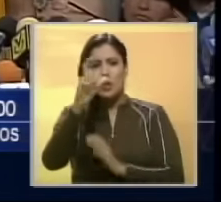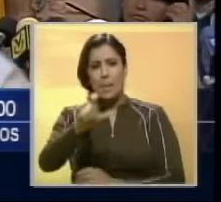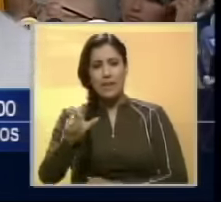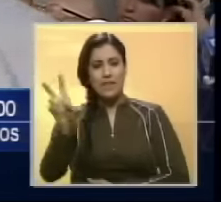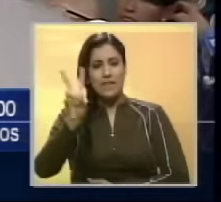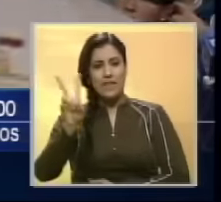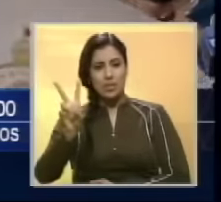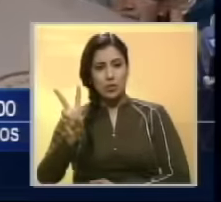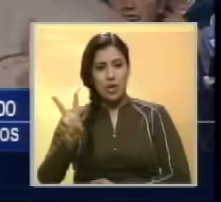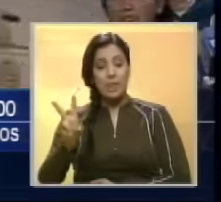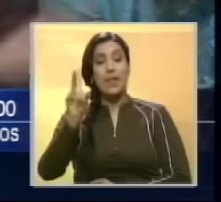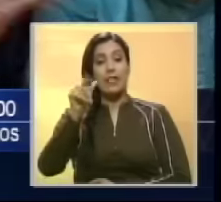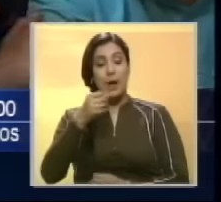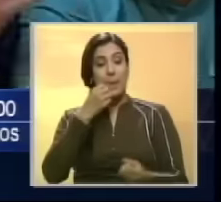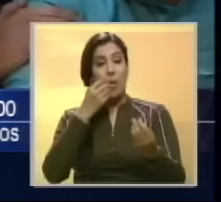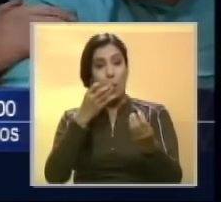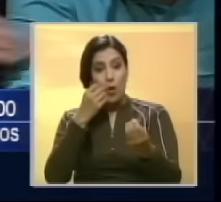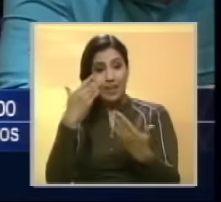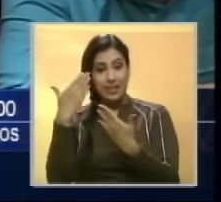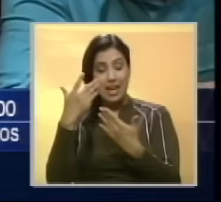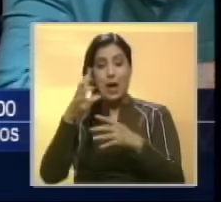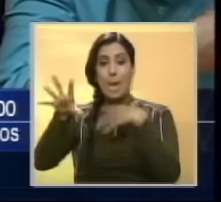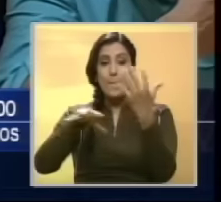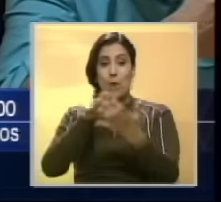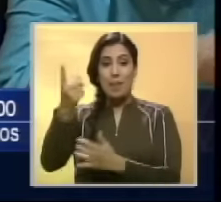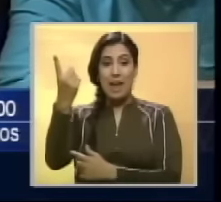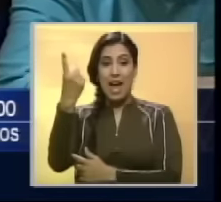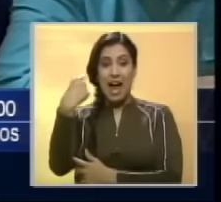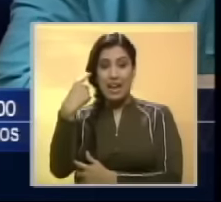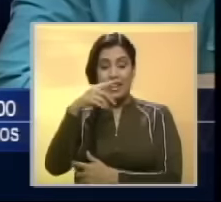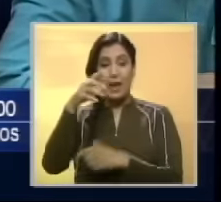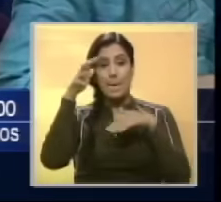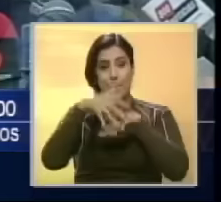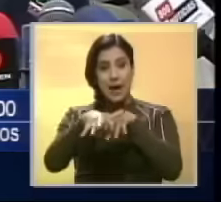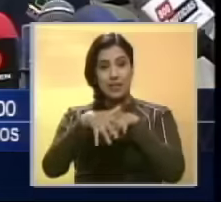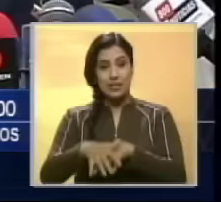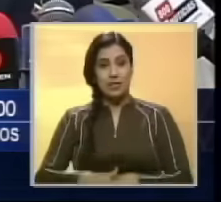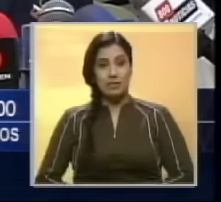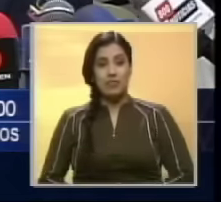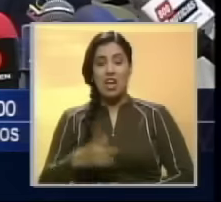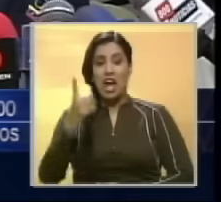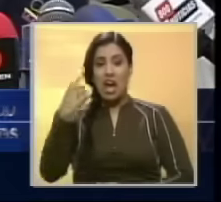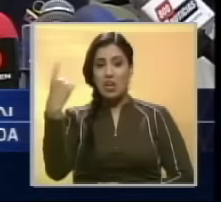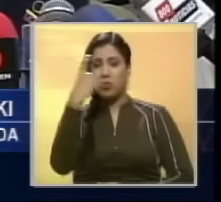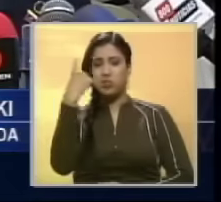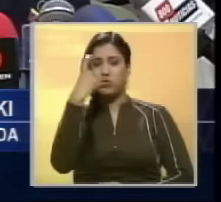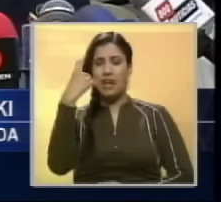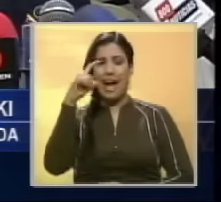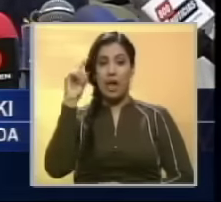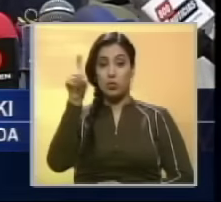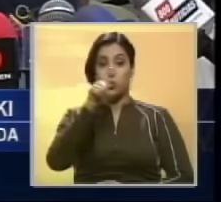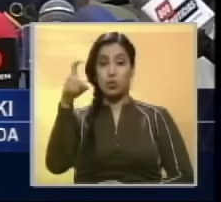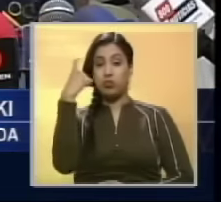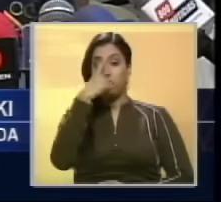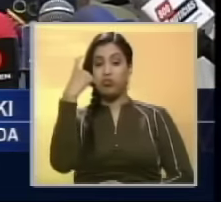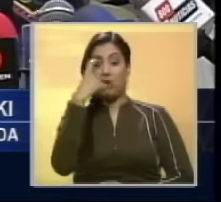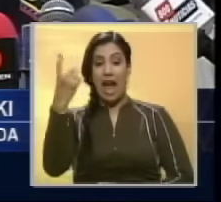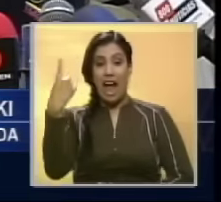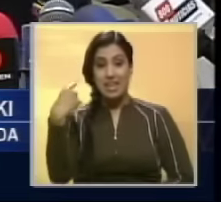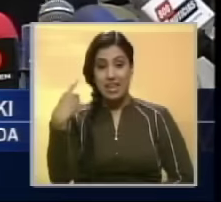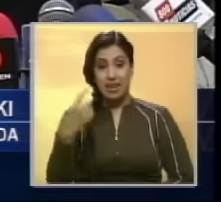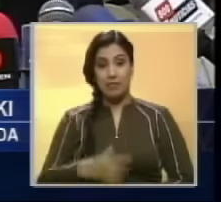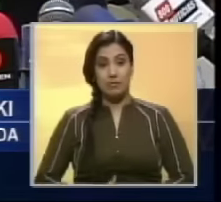venezolanos hizo referencia al incidente que le ocurrió durante la marcha y Me echaron el gas directamente a los ojos